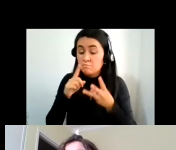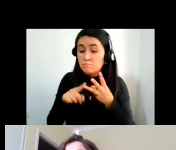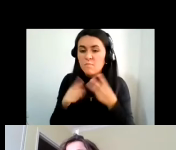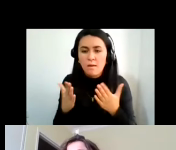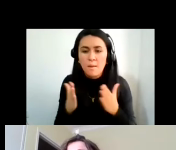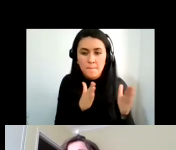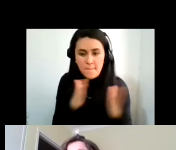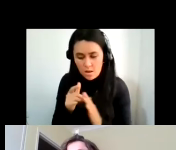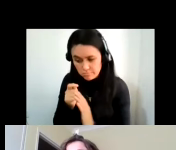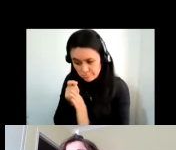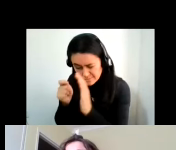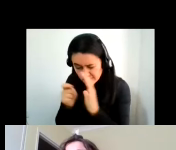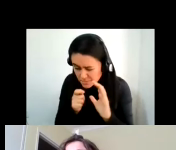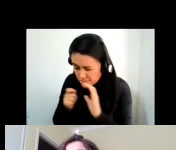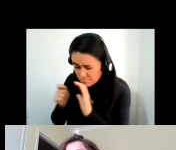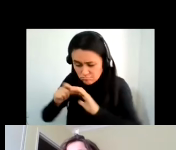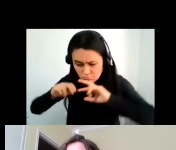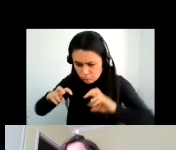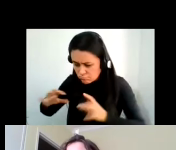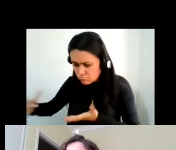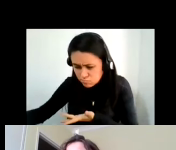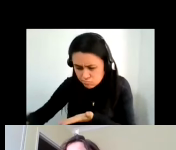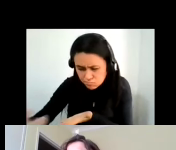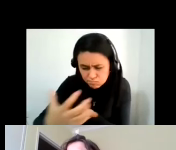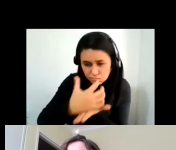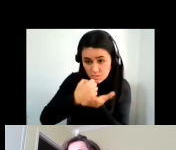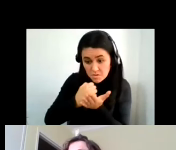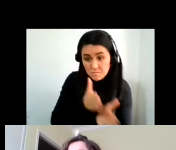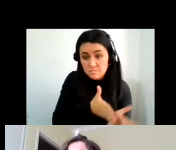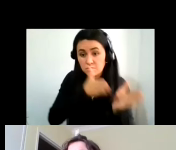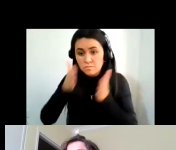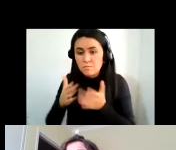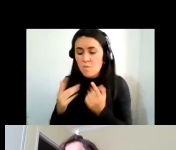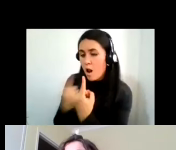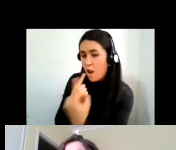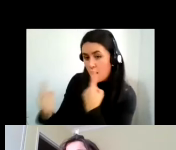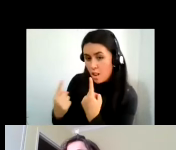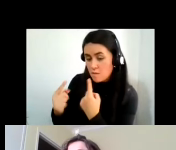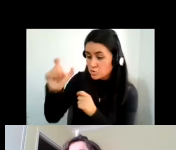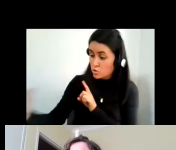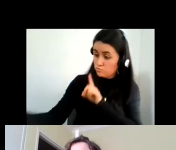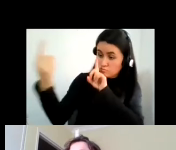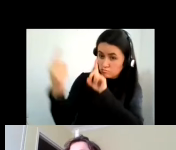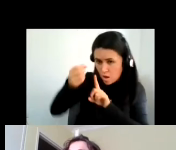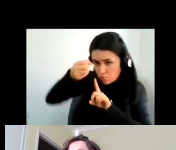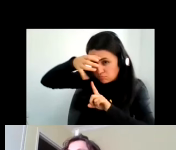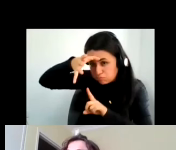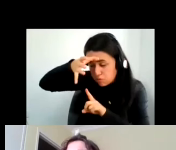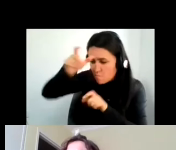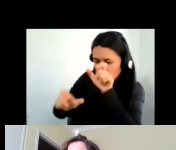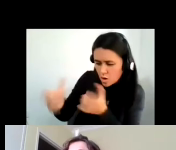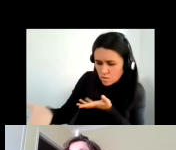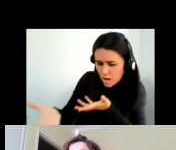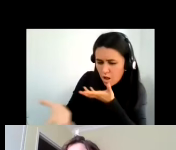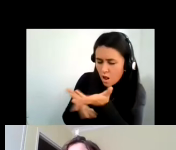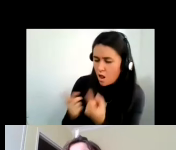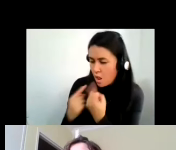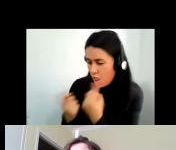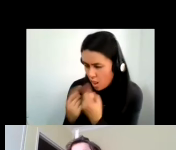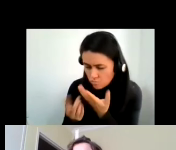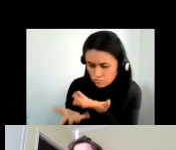investigación y posteriormente entrevistas, y estos se concentran más en temas relacionados con la oferta.